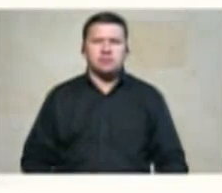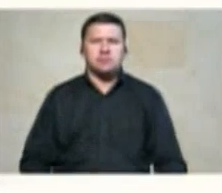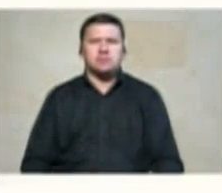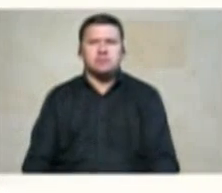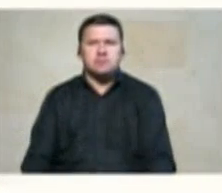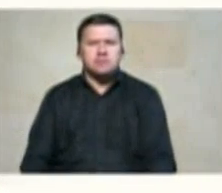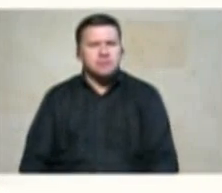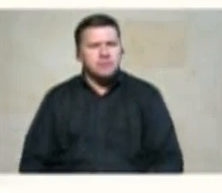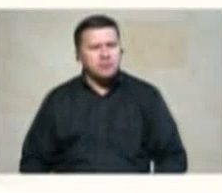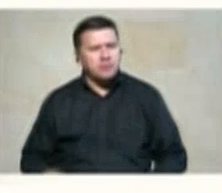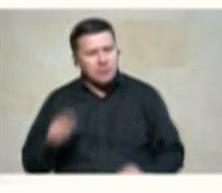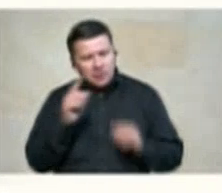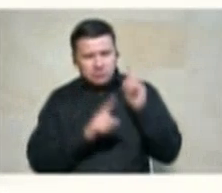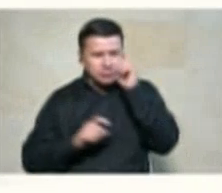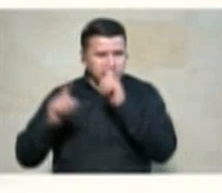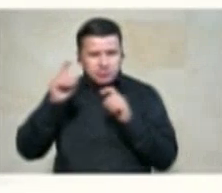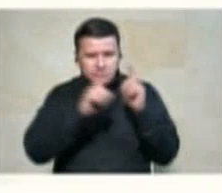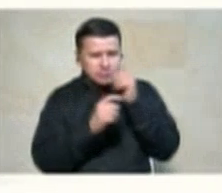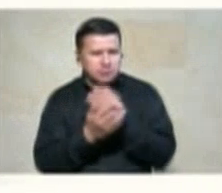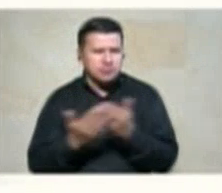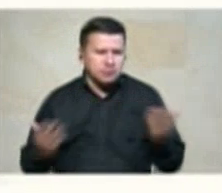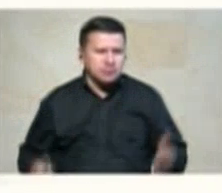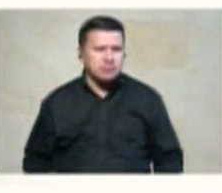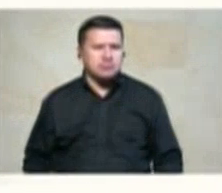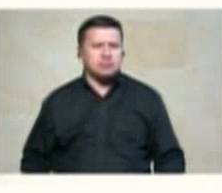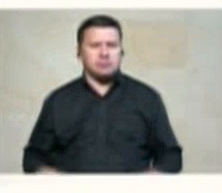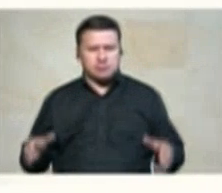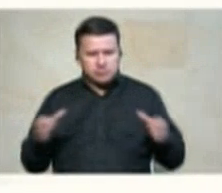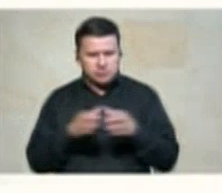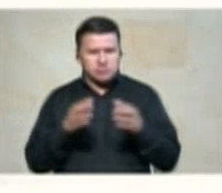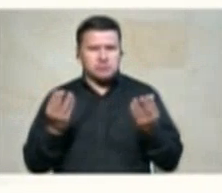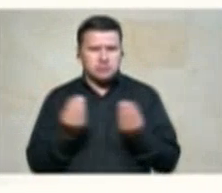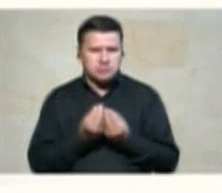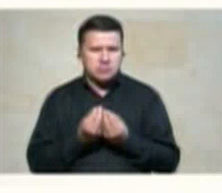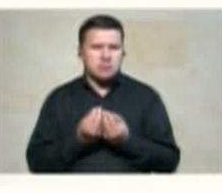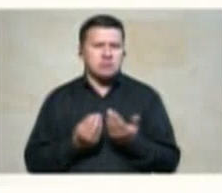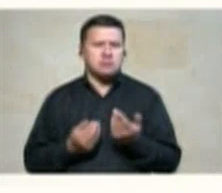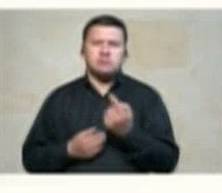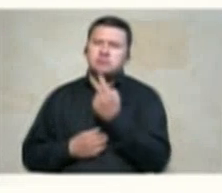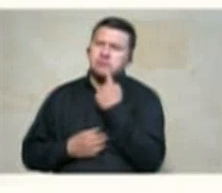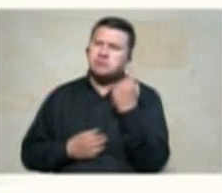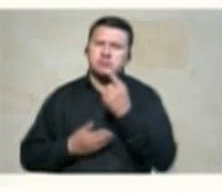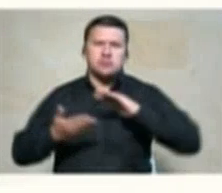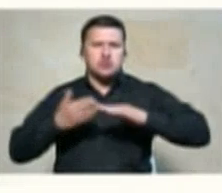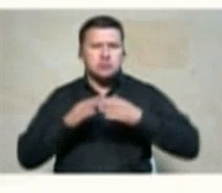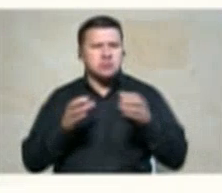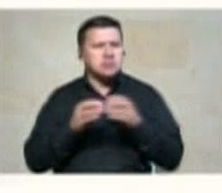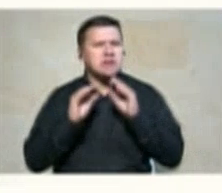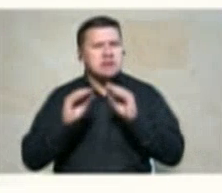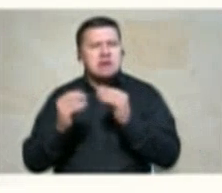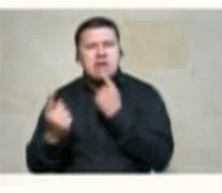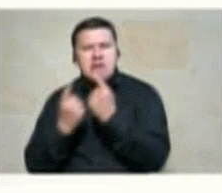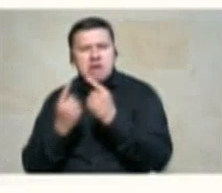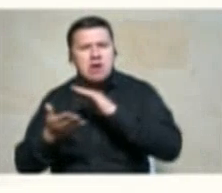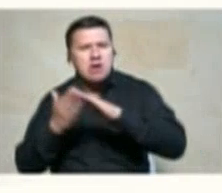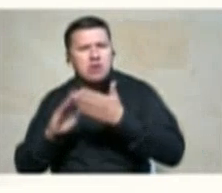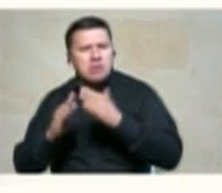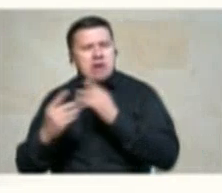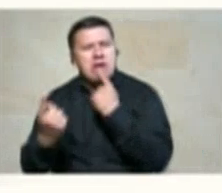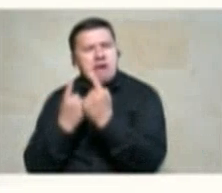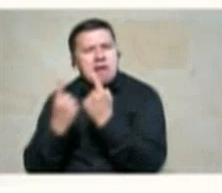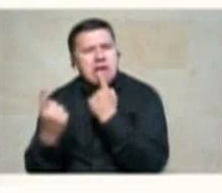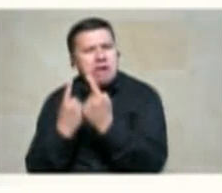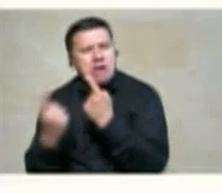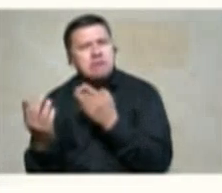En esos análisis de contexto consultamos fuentes primarias, o sea, hablamos con la comunidad, hablamos con el